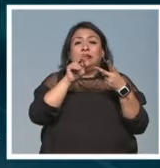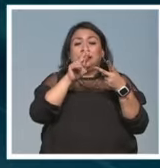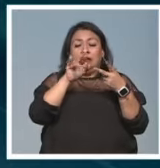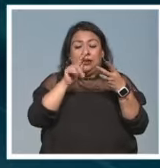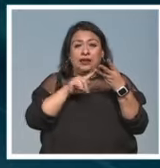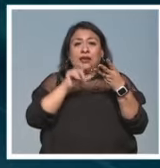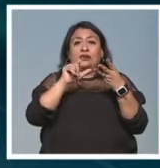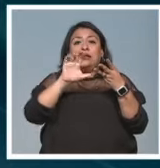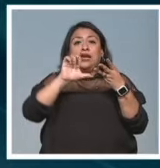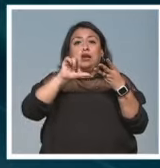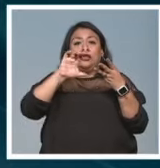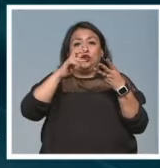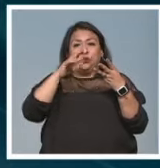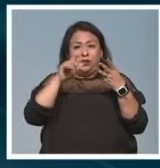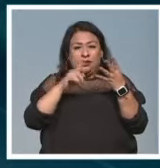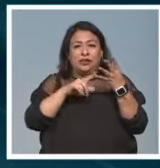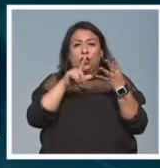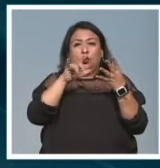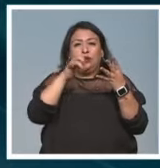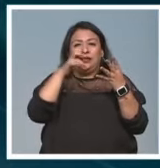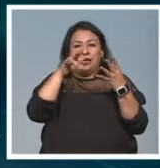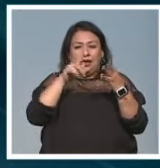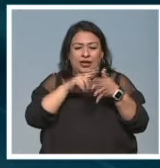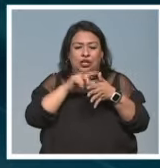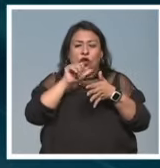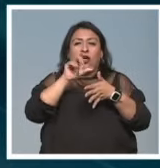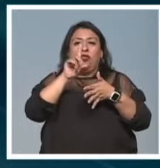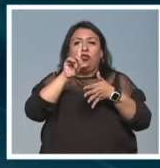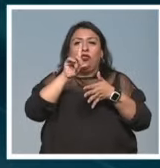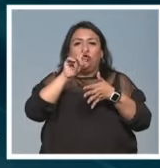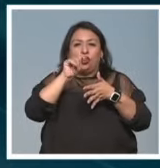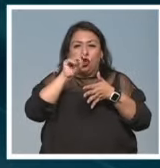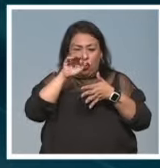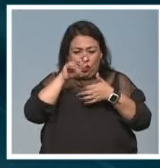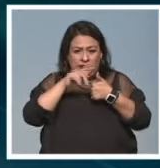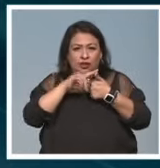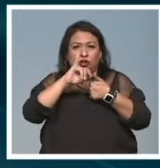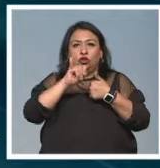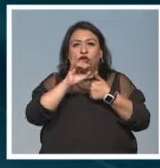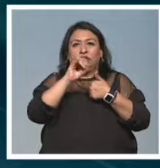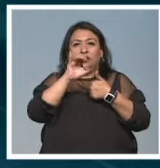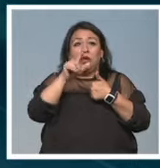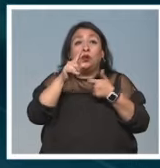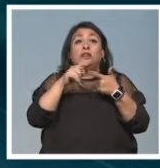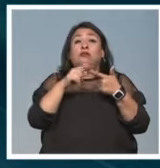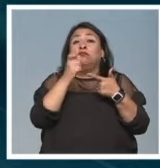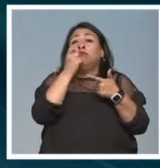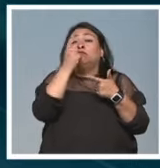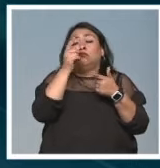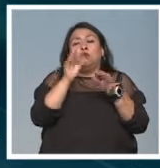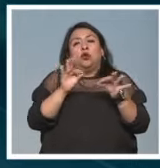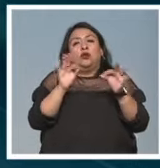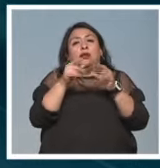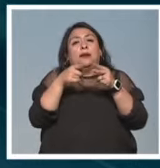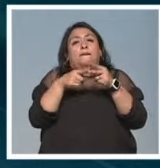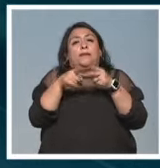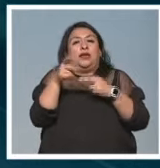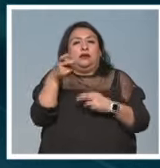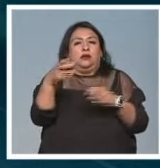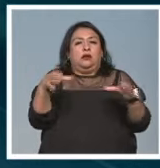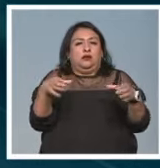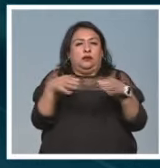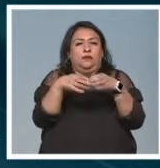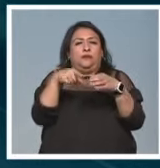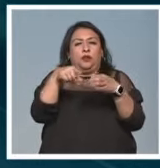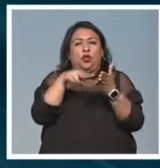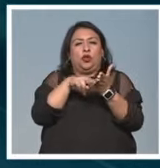Alí Chumacero, Luis Garrido, Antonio Castro Leal y José Luis Martínez, con obras clave que dieron el origen a este género